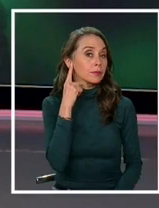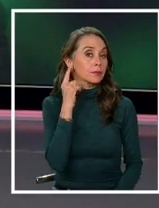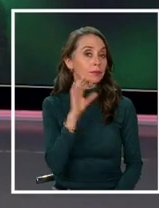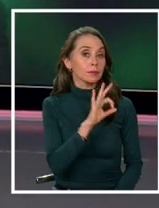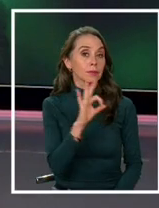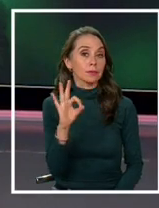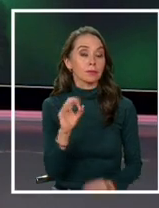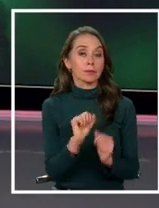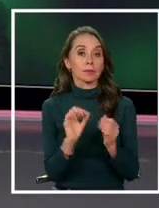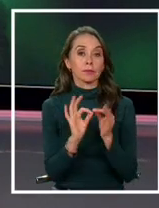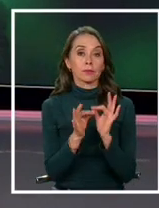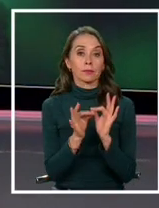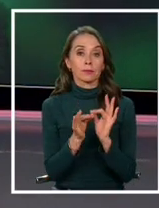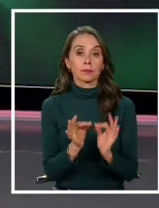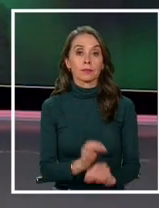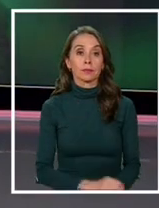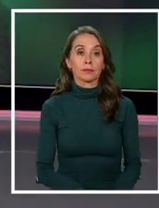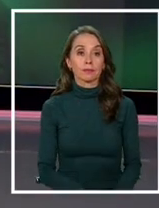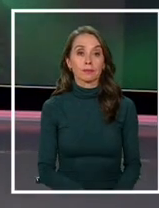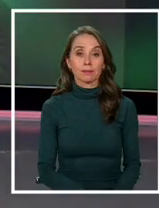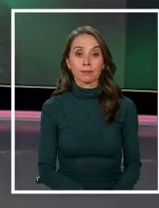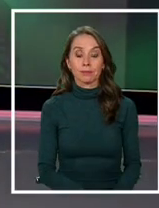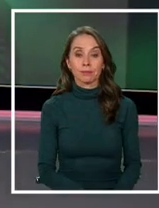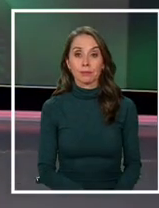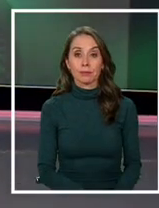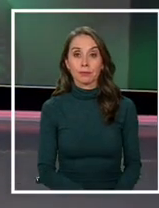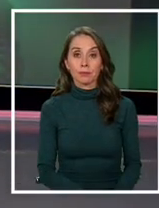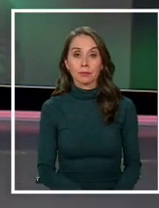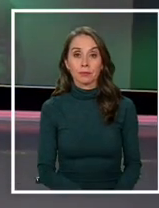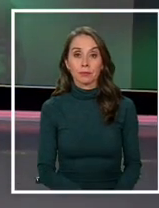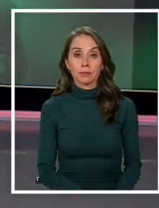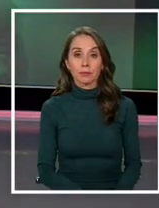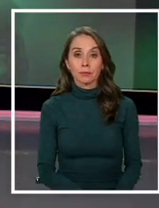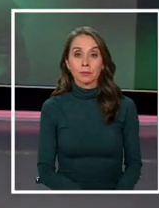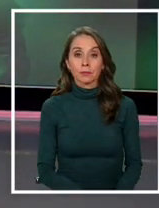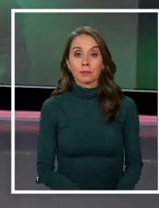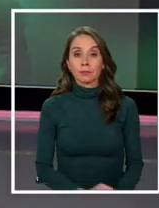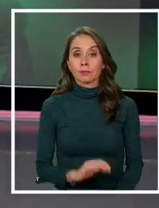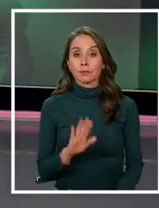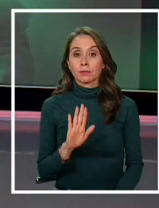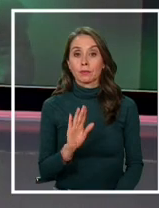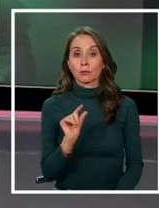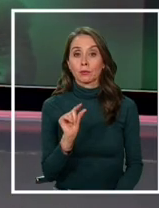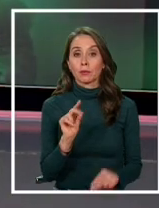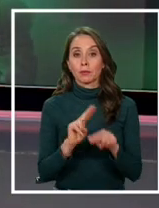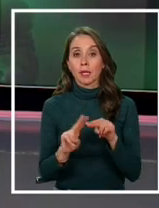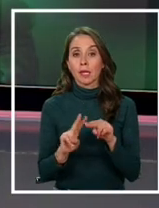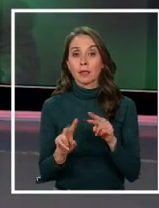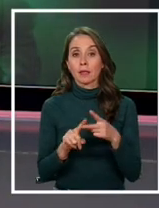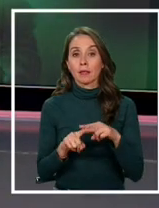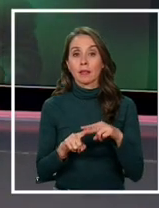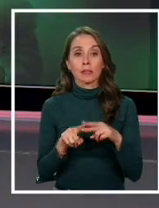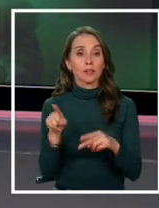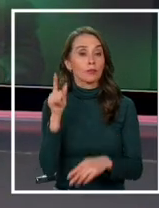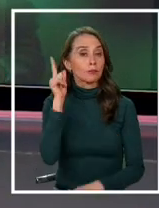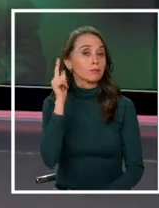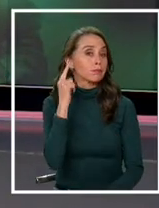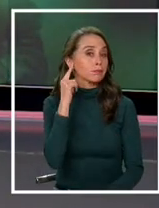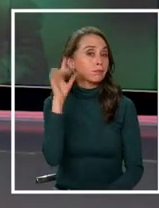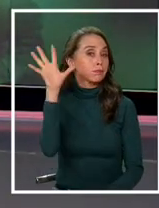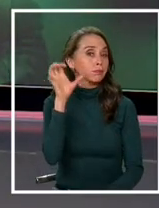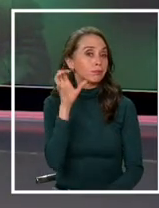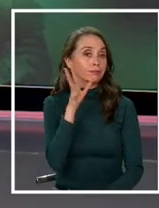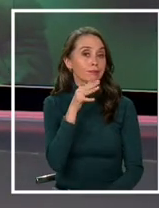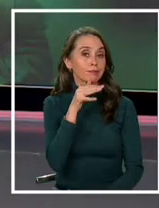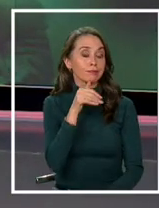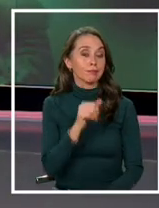catril y el lunes se anunció que se va a definir si se mantiene el estado de excepción en la Macro zona Sur la jornada sumó una nueva polémica por dichos